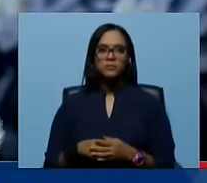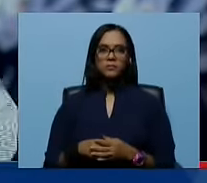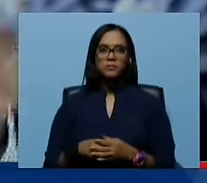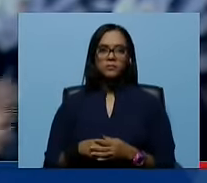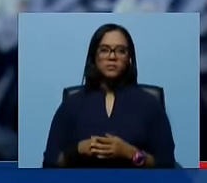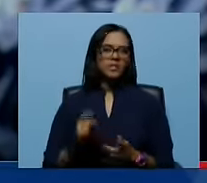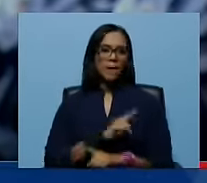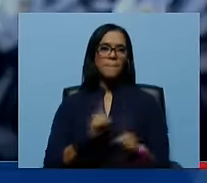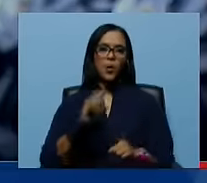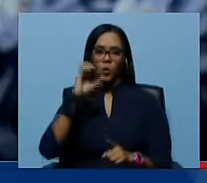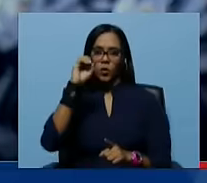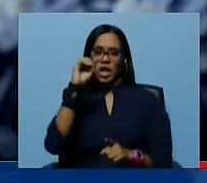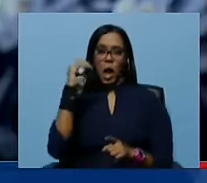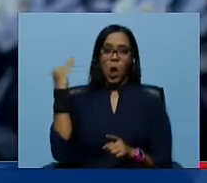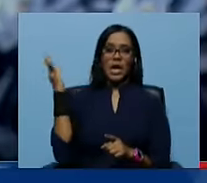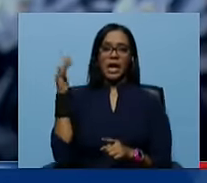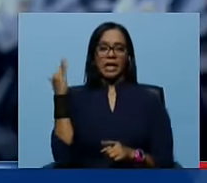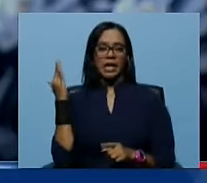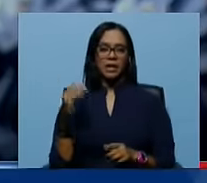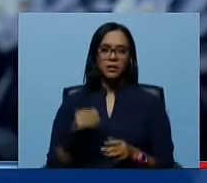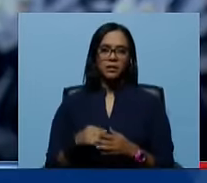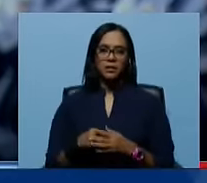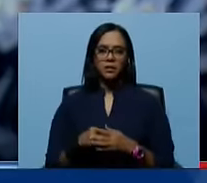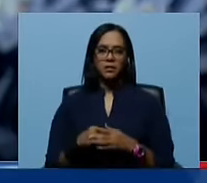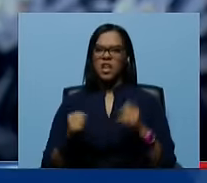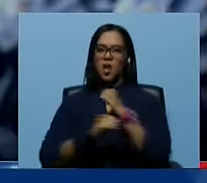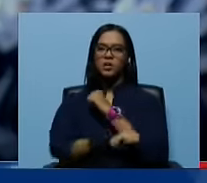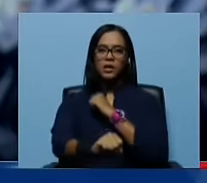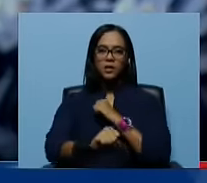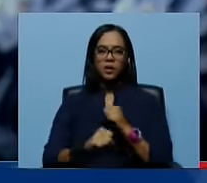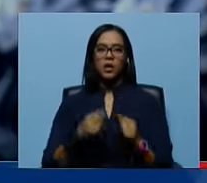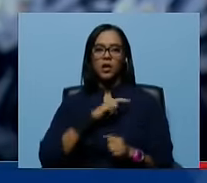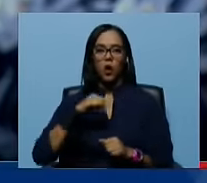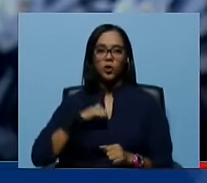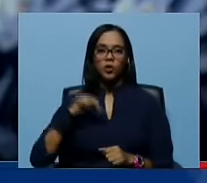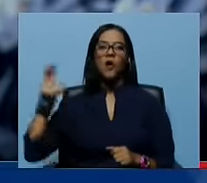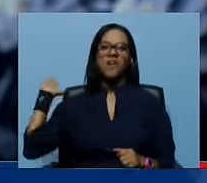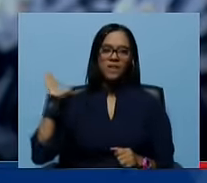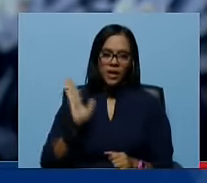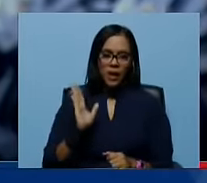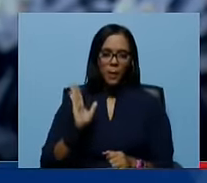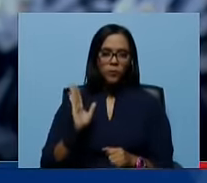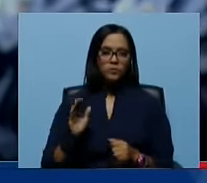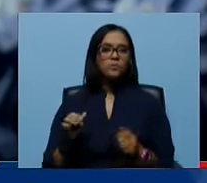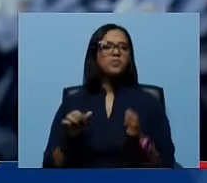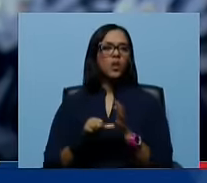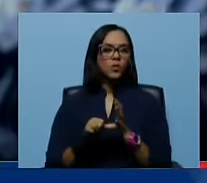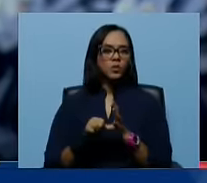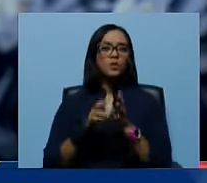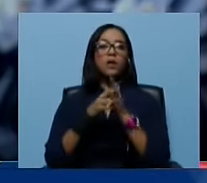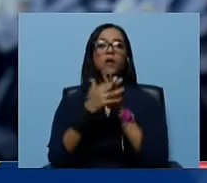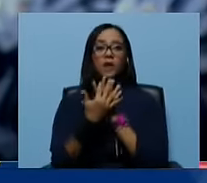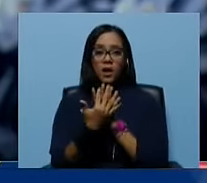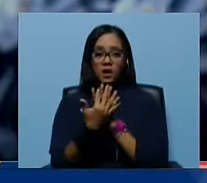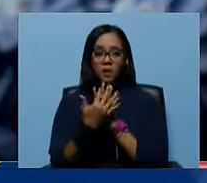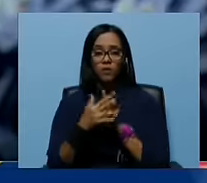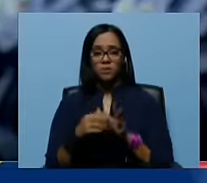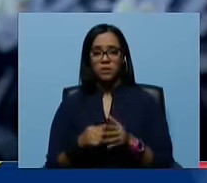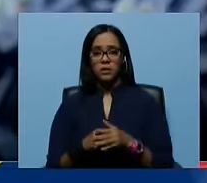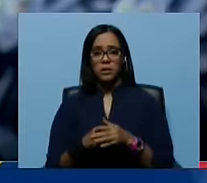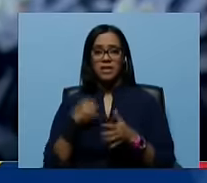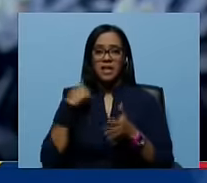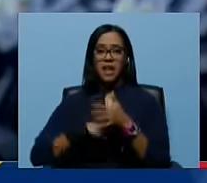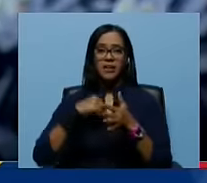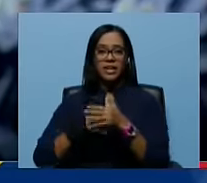ni de las oligarquías, ni de los apátridas. Nosotros venimos de los barrios, de las